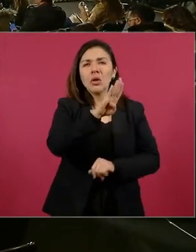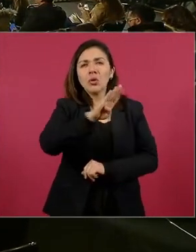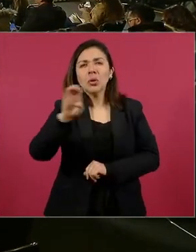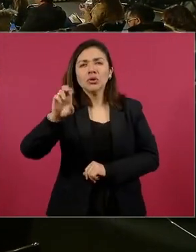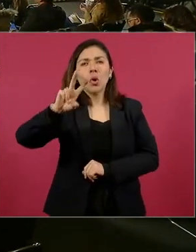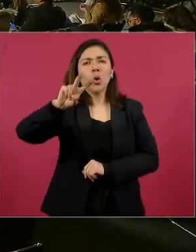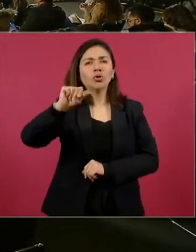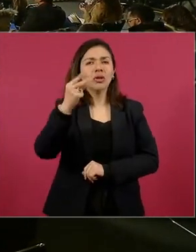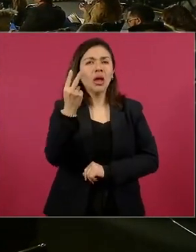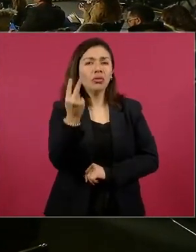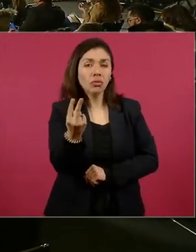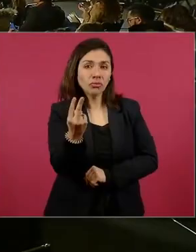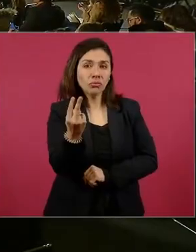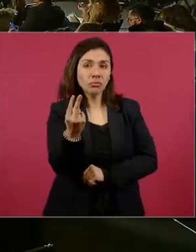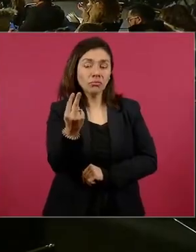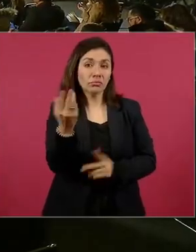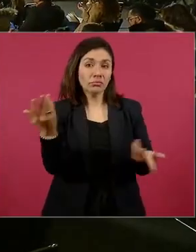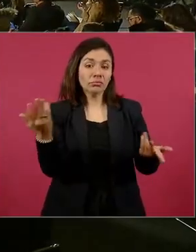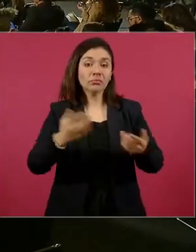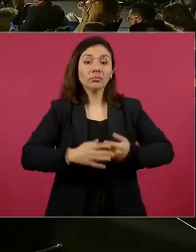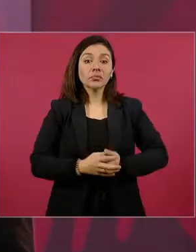1982,